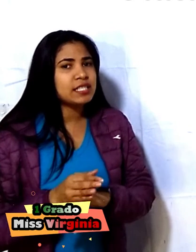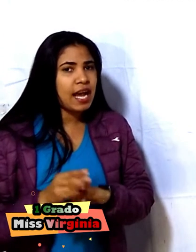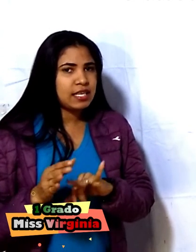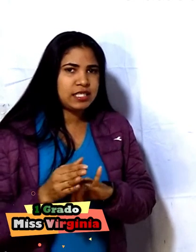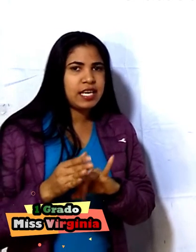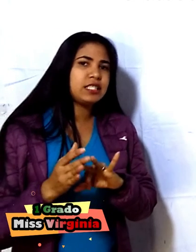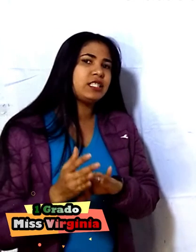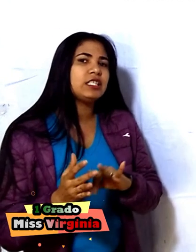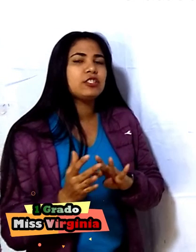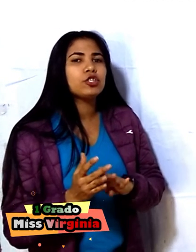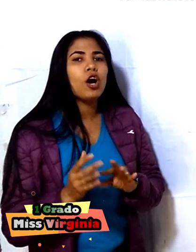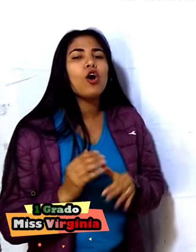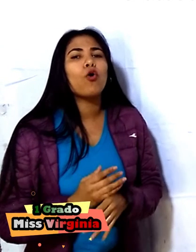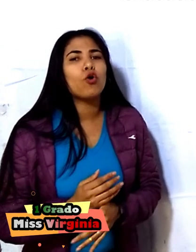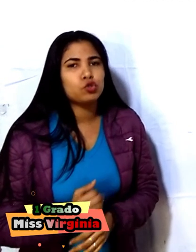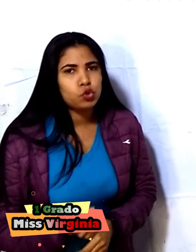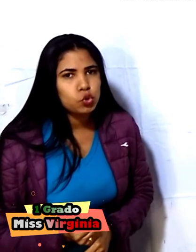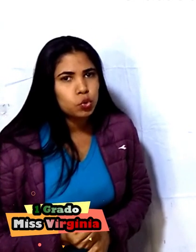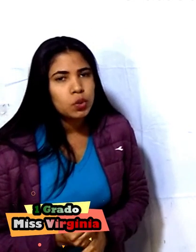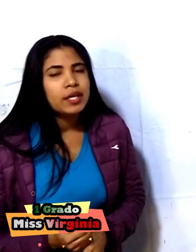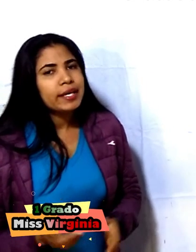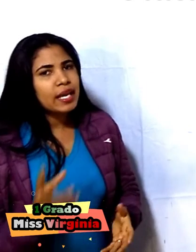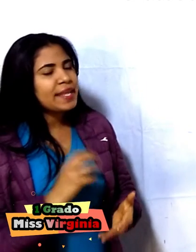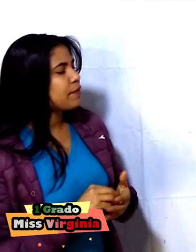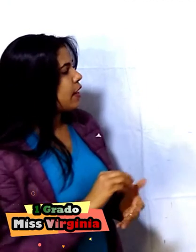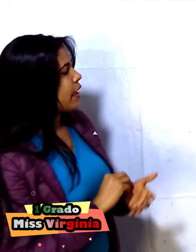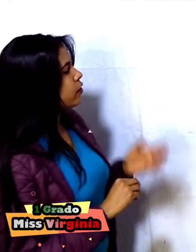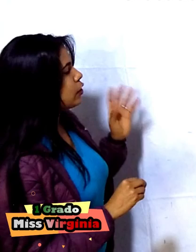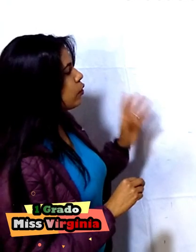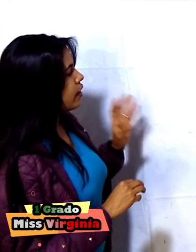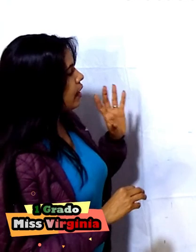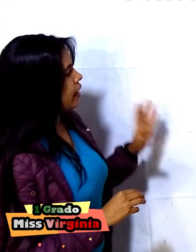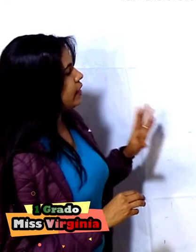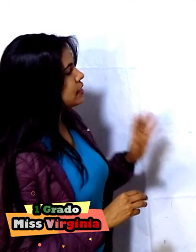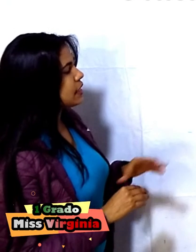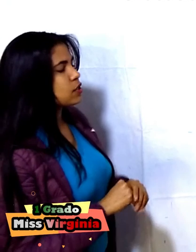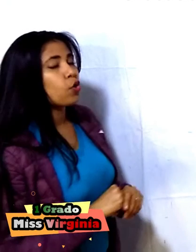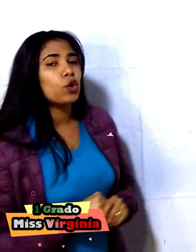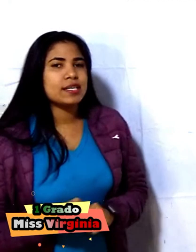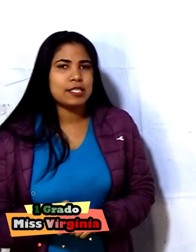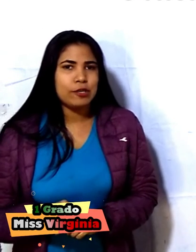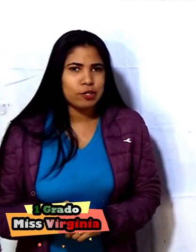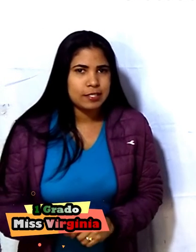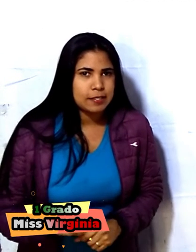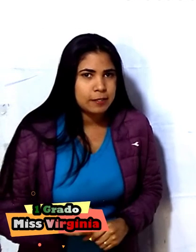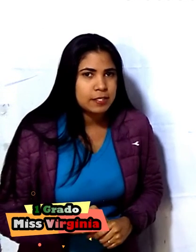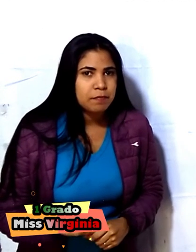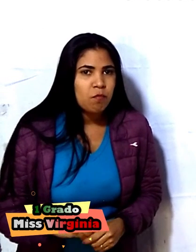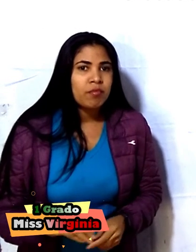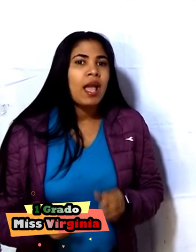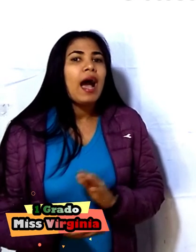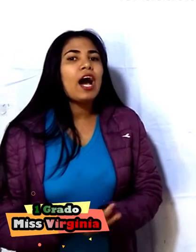sílaba cha, che, chi, cho o chu, que la llevan incluida en estas oraciones,